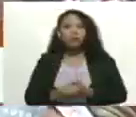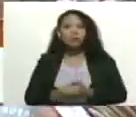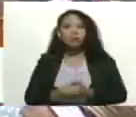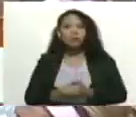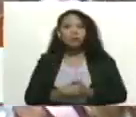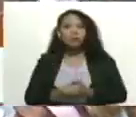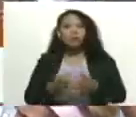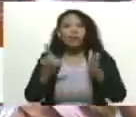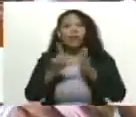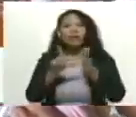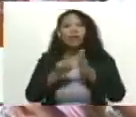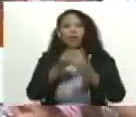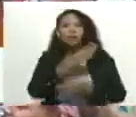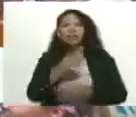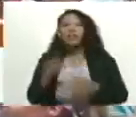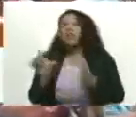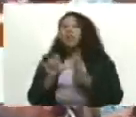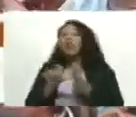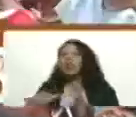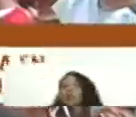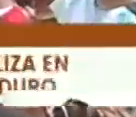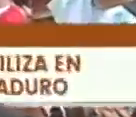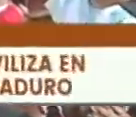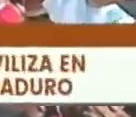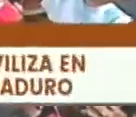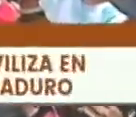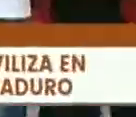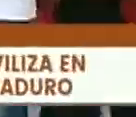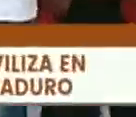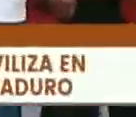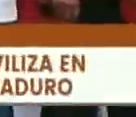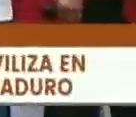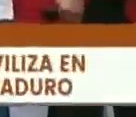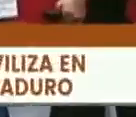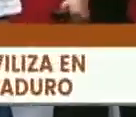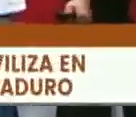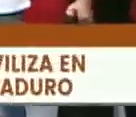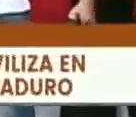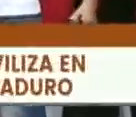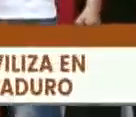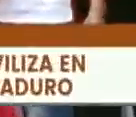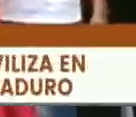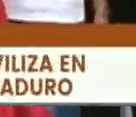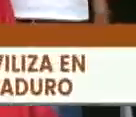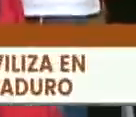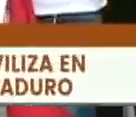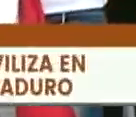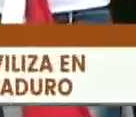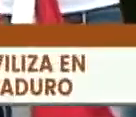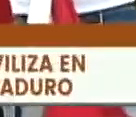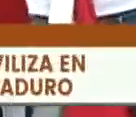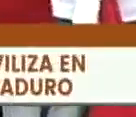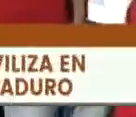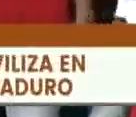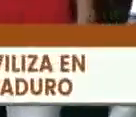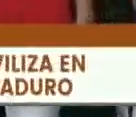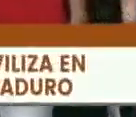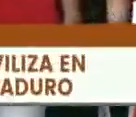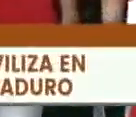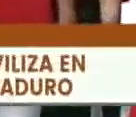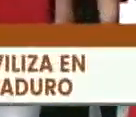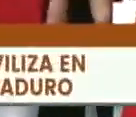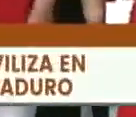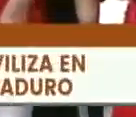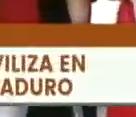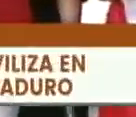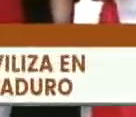¿Liceo Bicentenario de dónde? ¿Pero dónde? En los iraní. En los iraní. Correcto. Para allá vamos